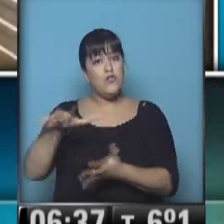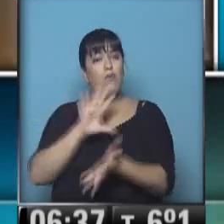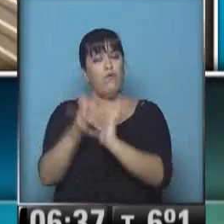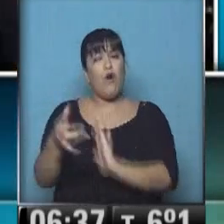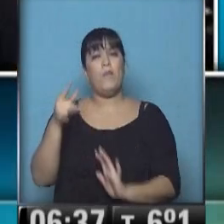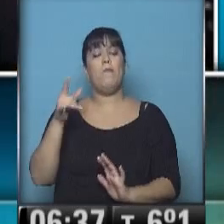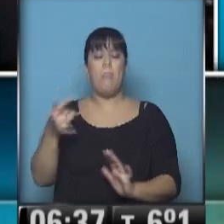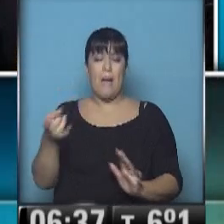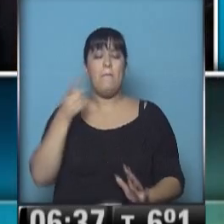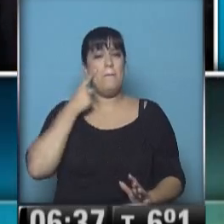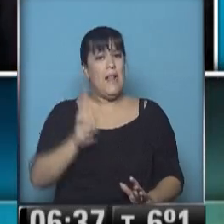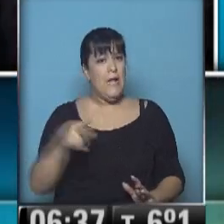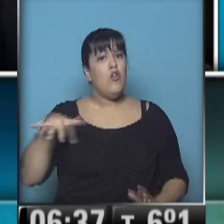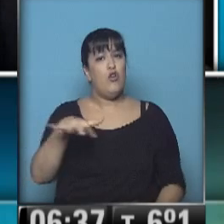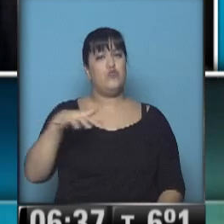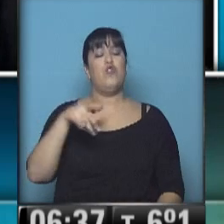amenaza seria.